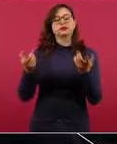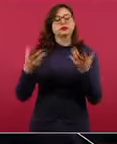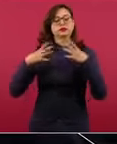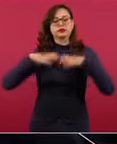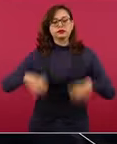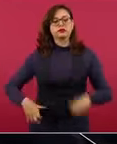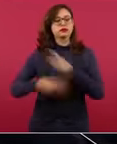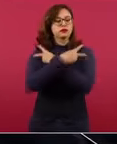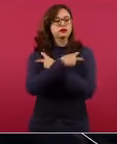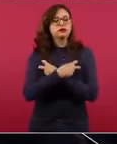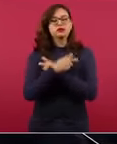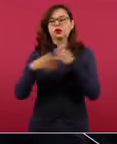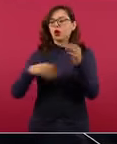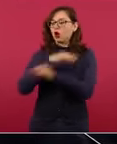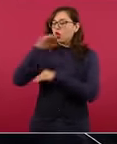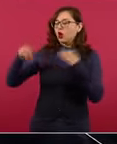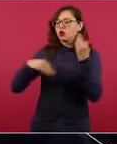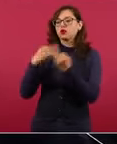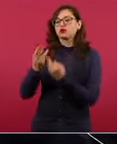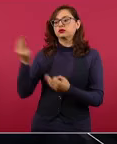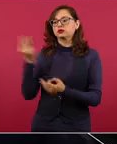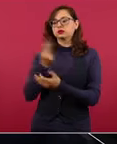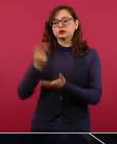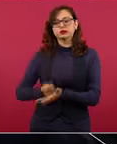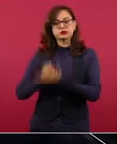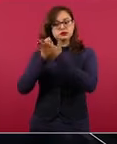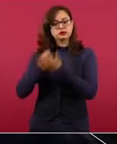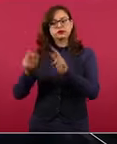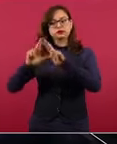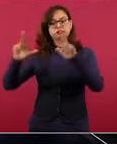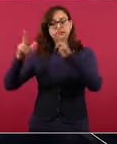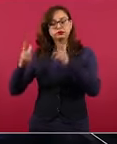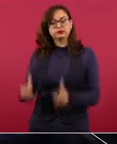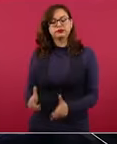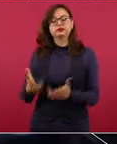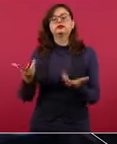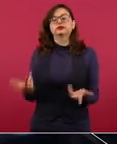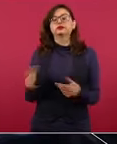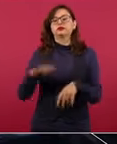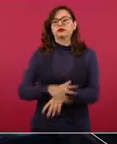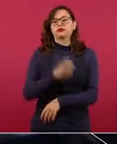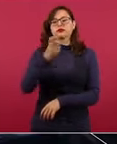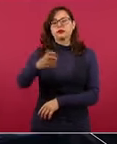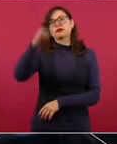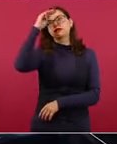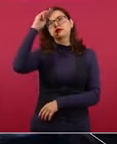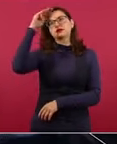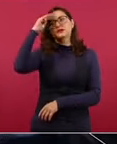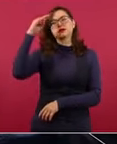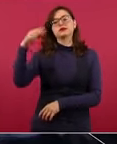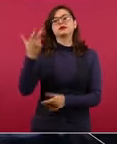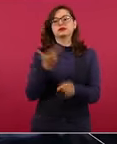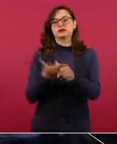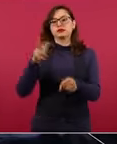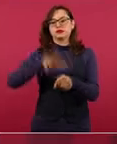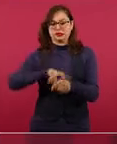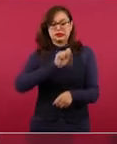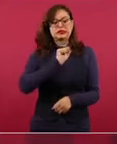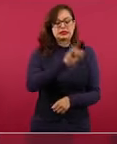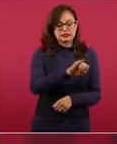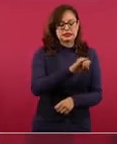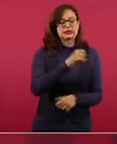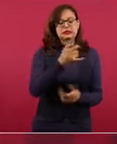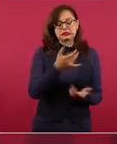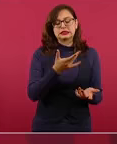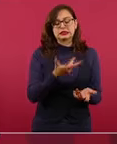entonces se definió que la mejor vocación para ese lugar era esto también hemos todo trabajando con